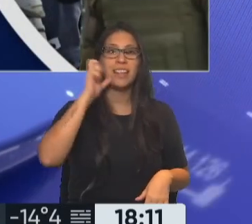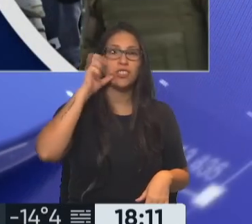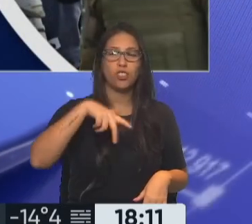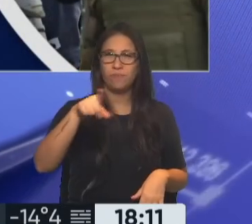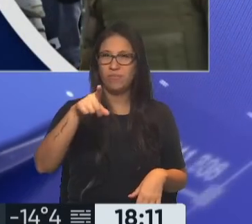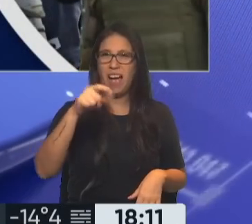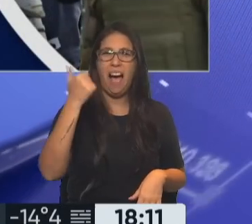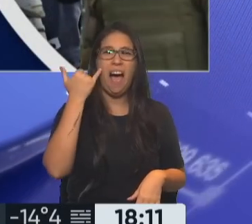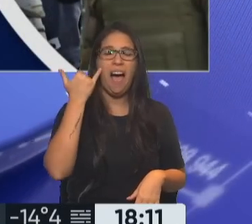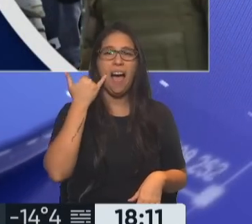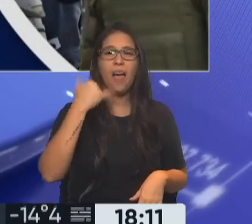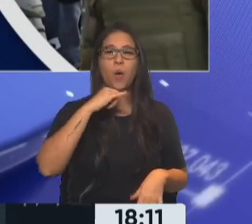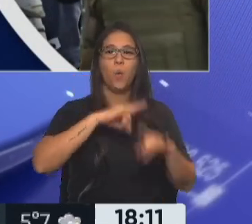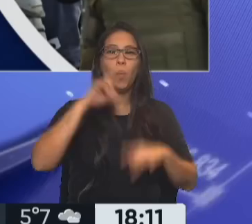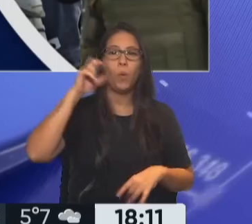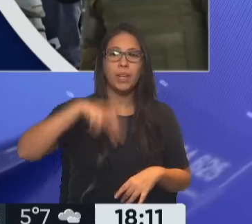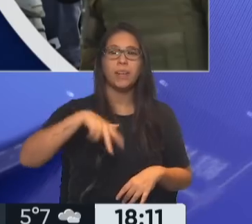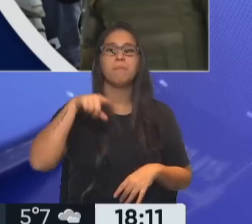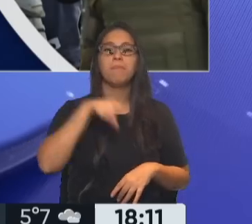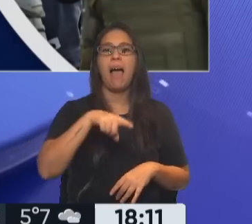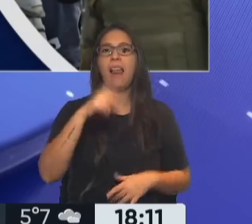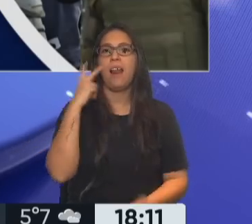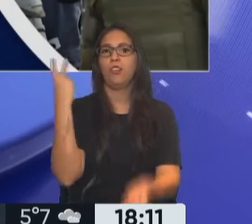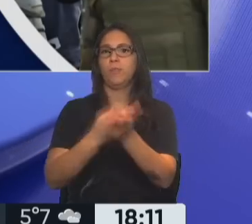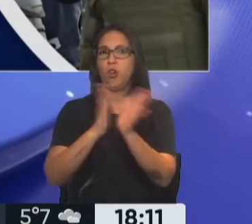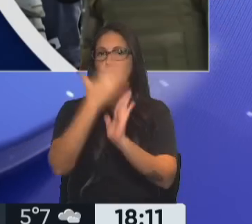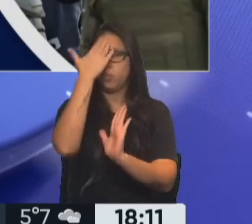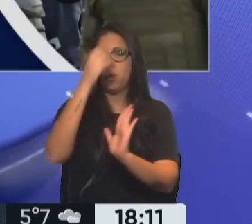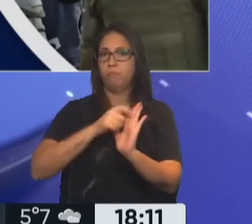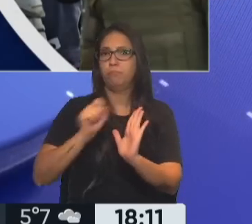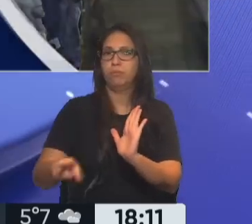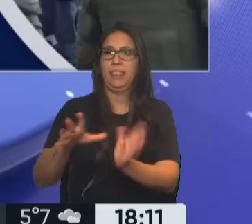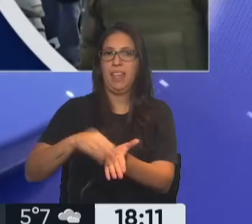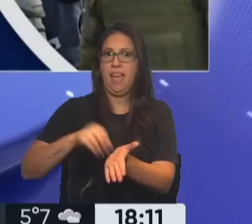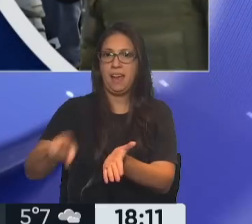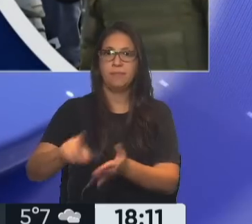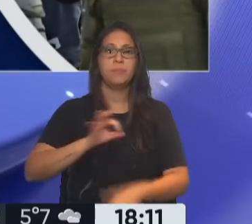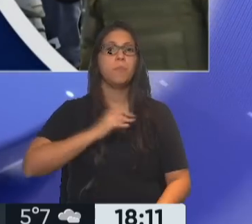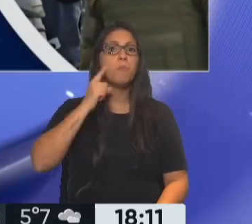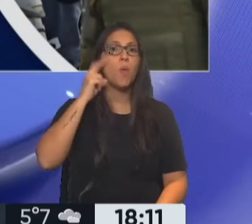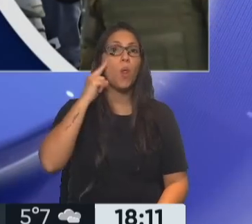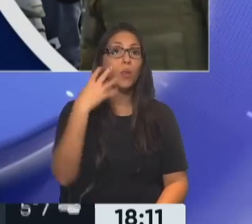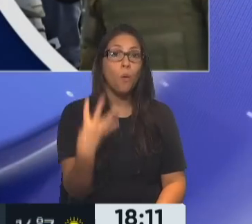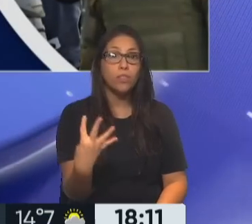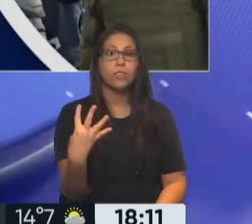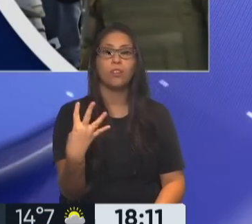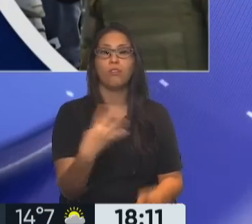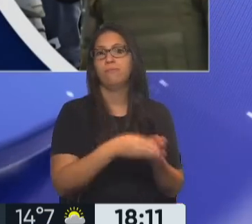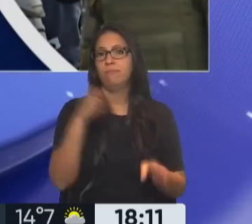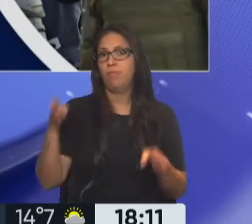recordará Patricio Aylwin, para su reconocimiento constitucional. 1994 al año